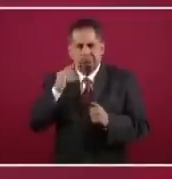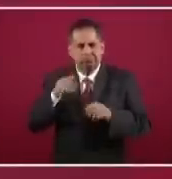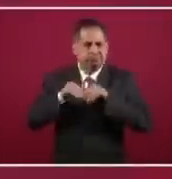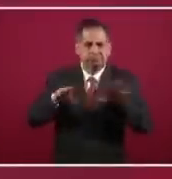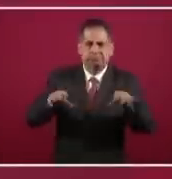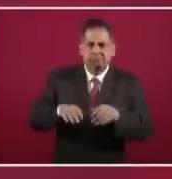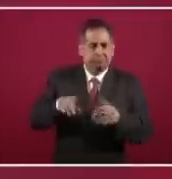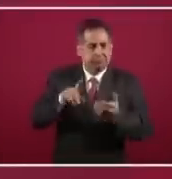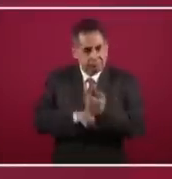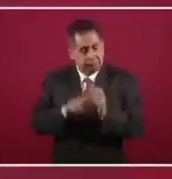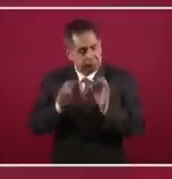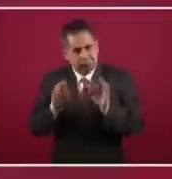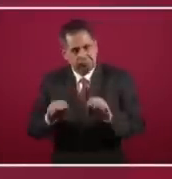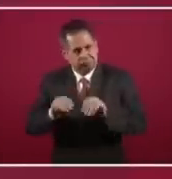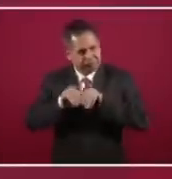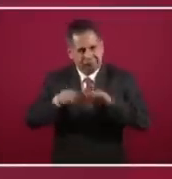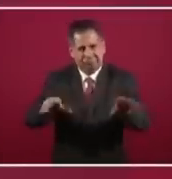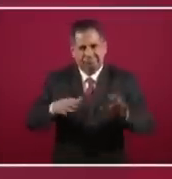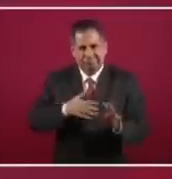Son 40,